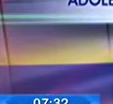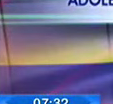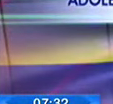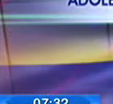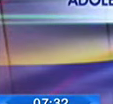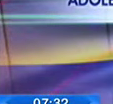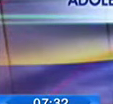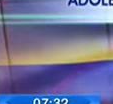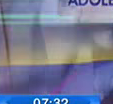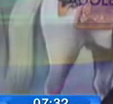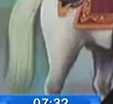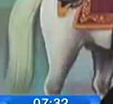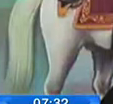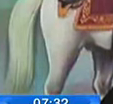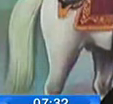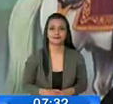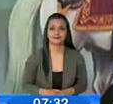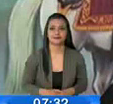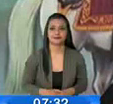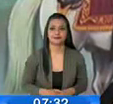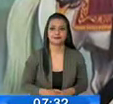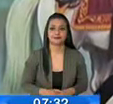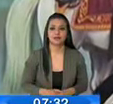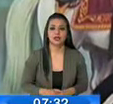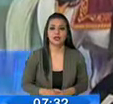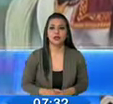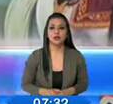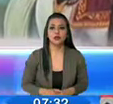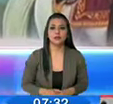y adolescentes? Una forma más de